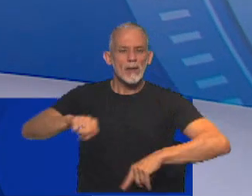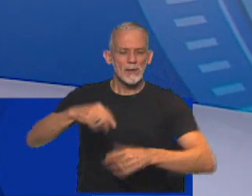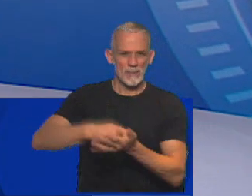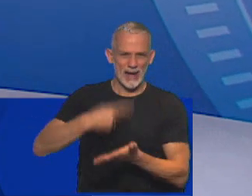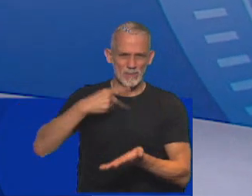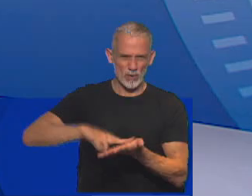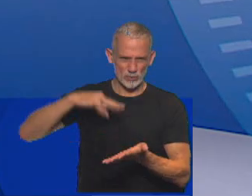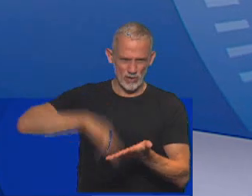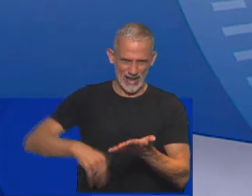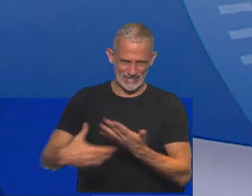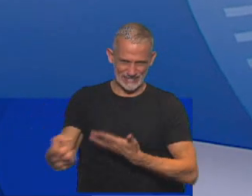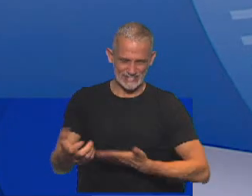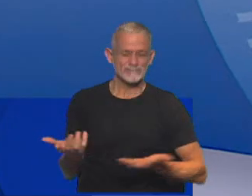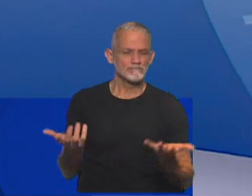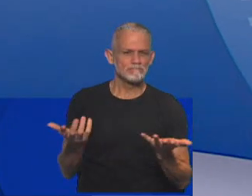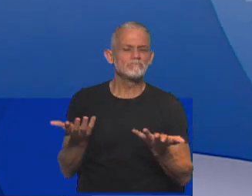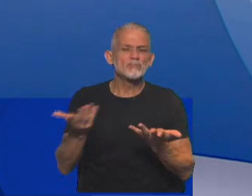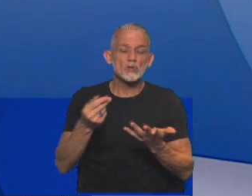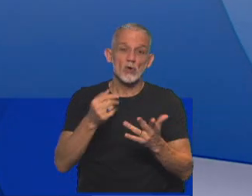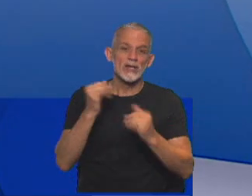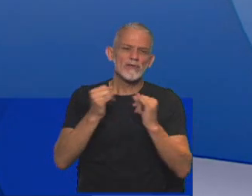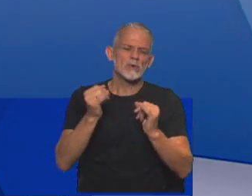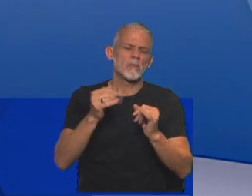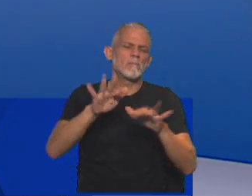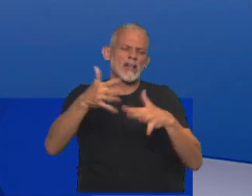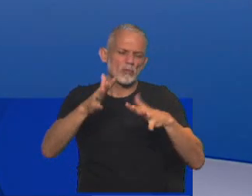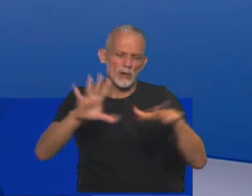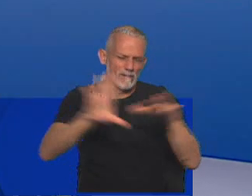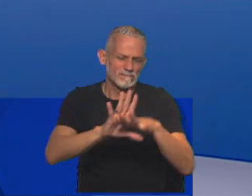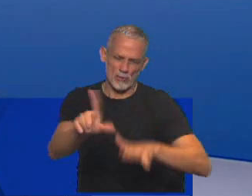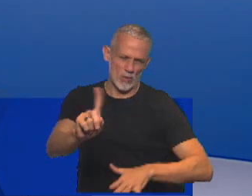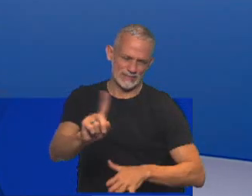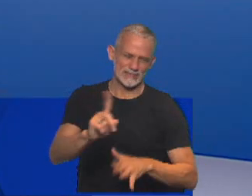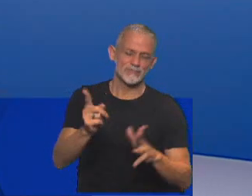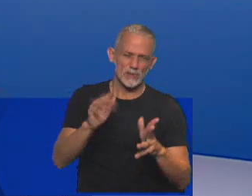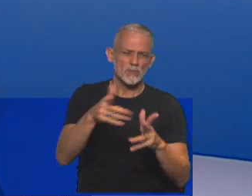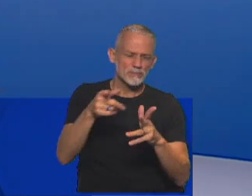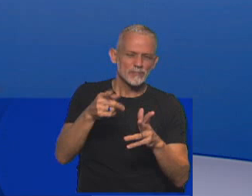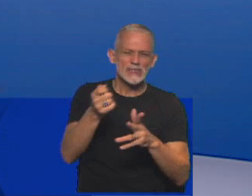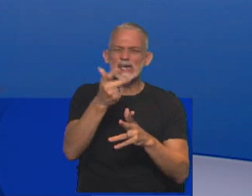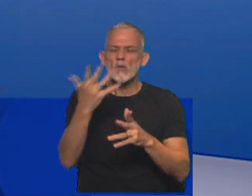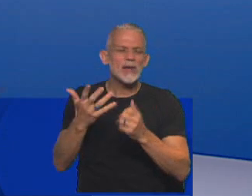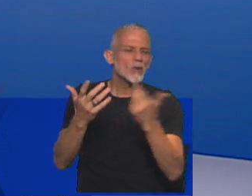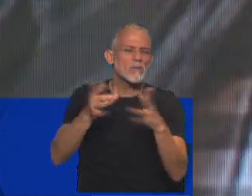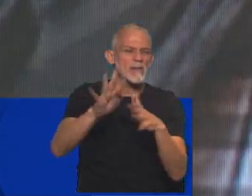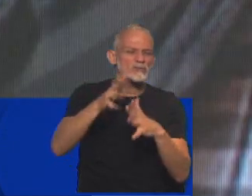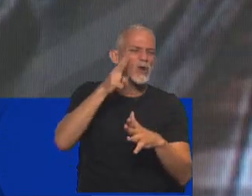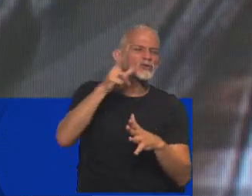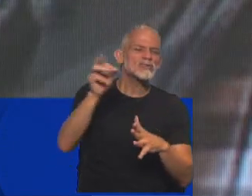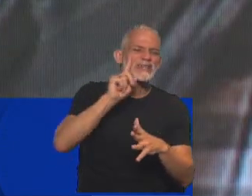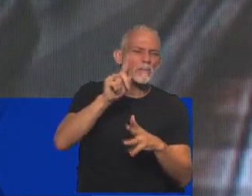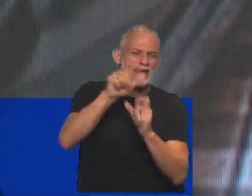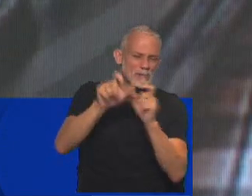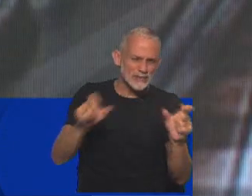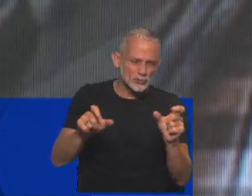ganancias. Así es, siempre son datos orientativos, después hay que pasar a la realidad. Se sabe que va a ser entre 800.000